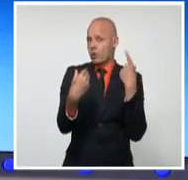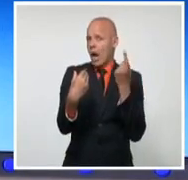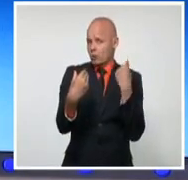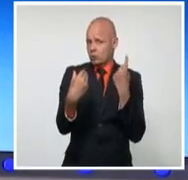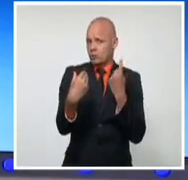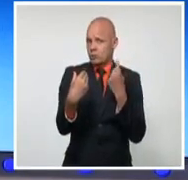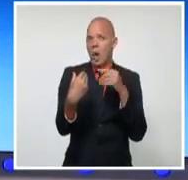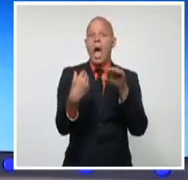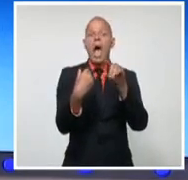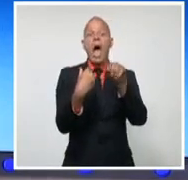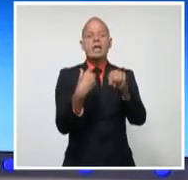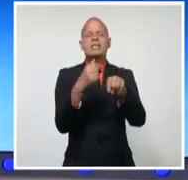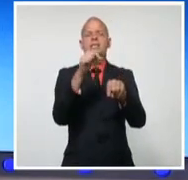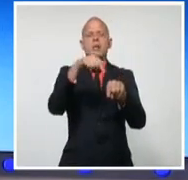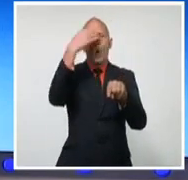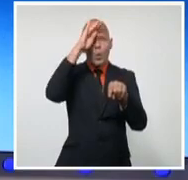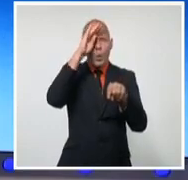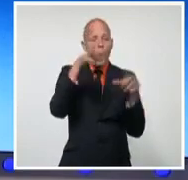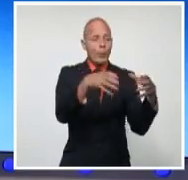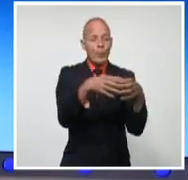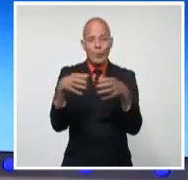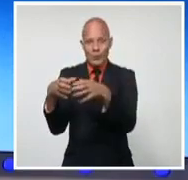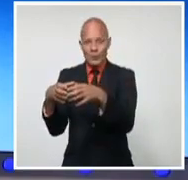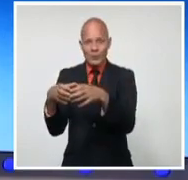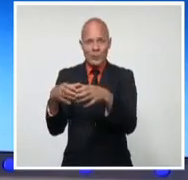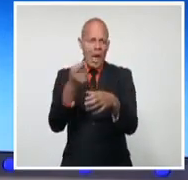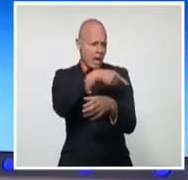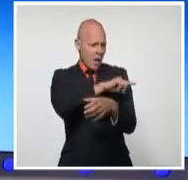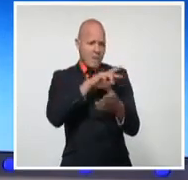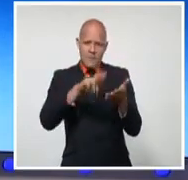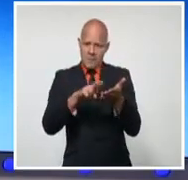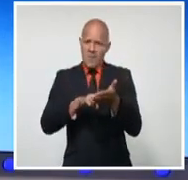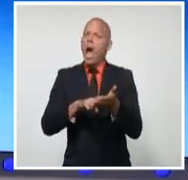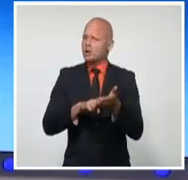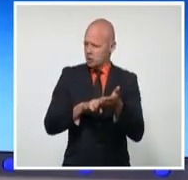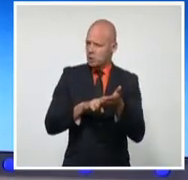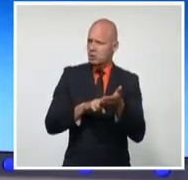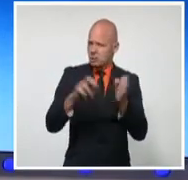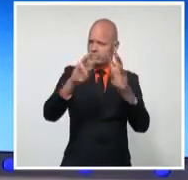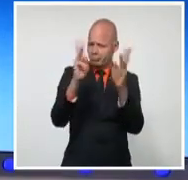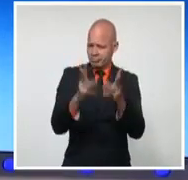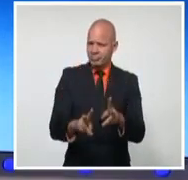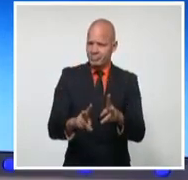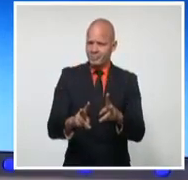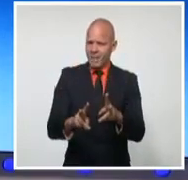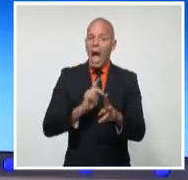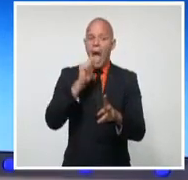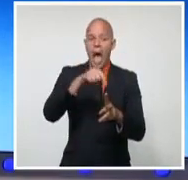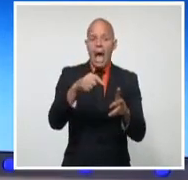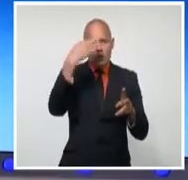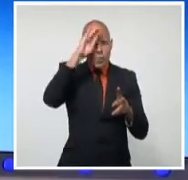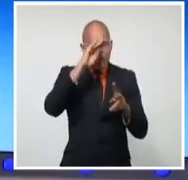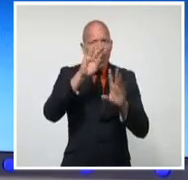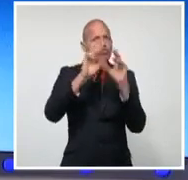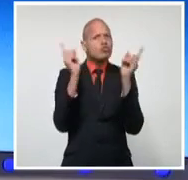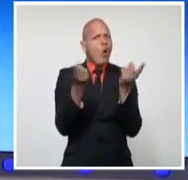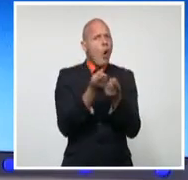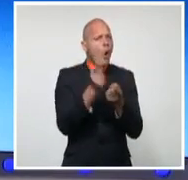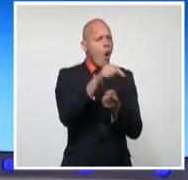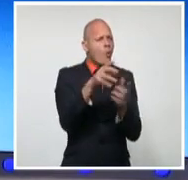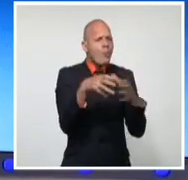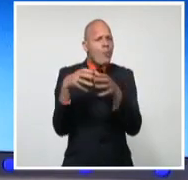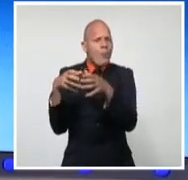mayo. De hecho, sí, se realizó el encuentro, aunque no se realizó con todos los invitados del lado de acá. Claro, tenemos